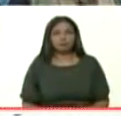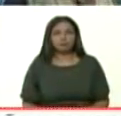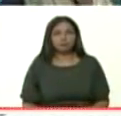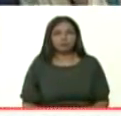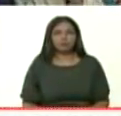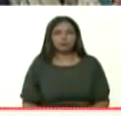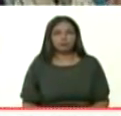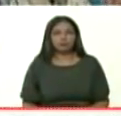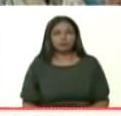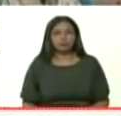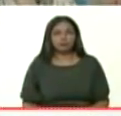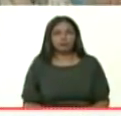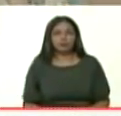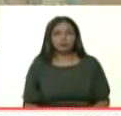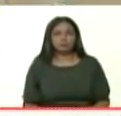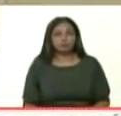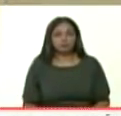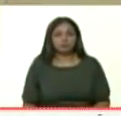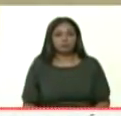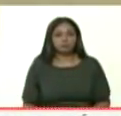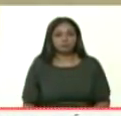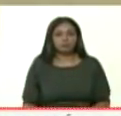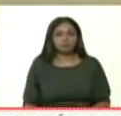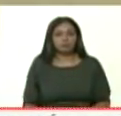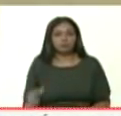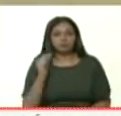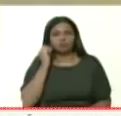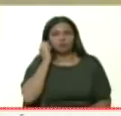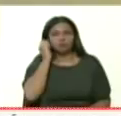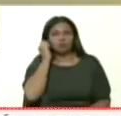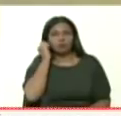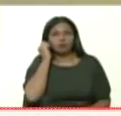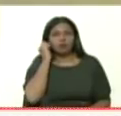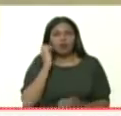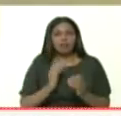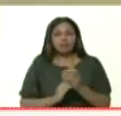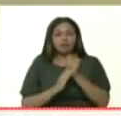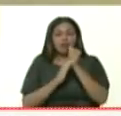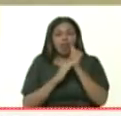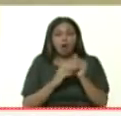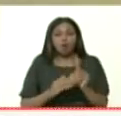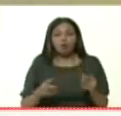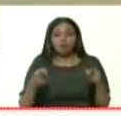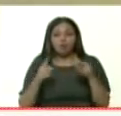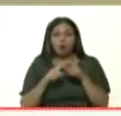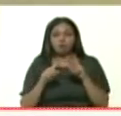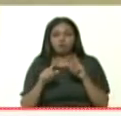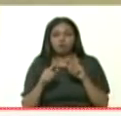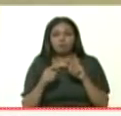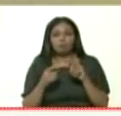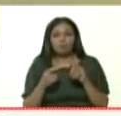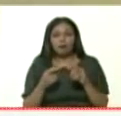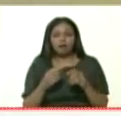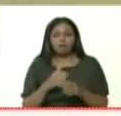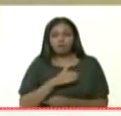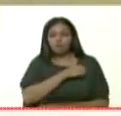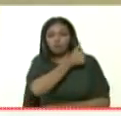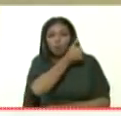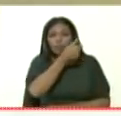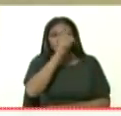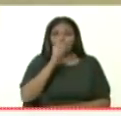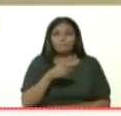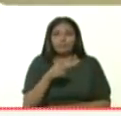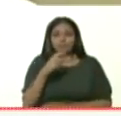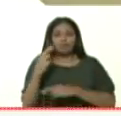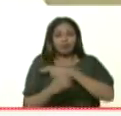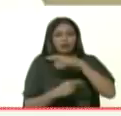La mujer ha tomado el liderazgo, la conducción y la jefatura de